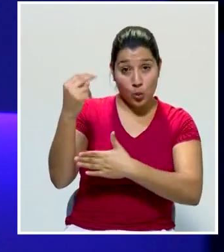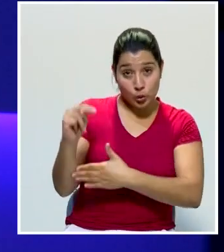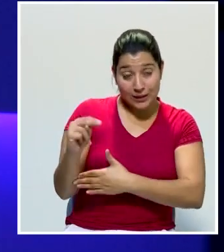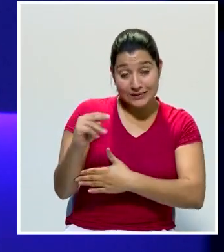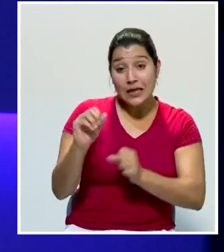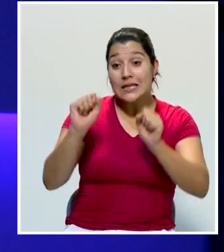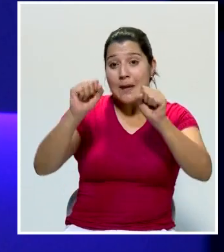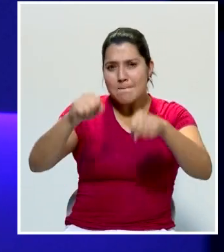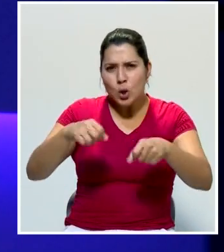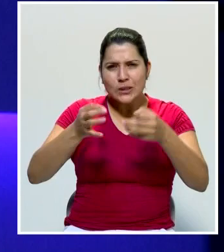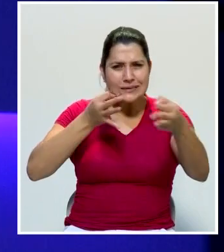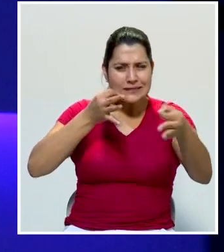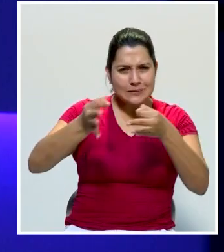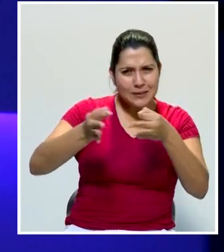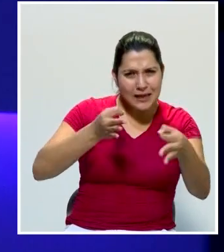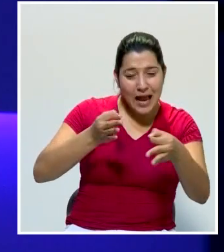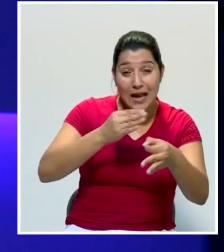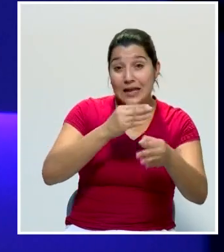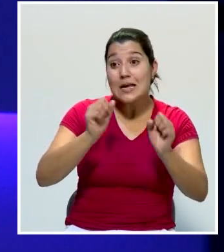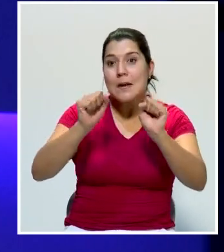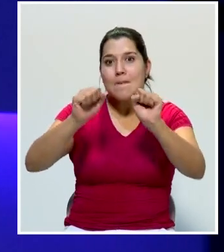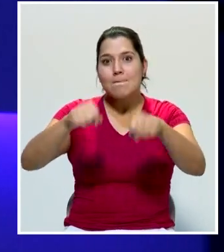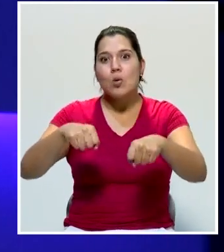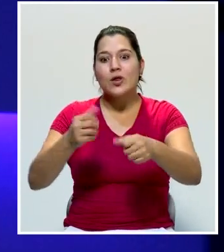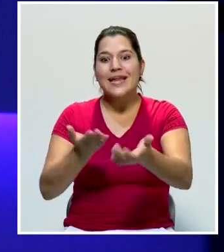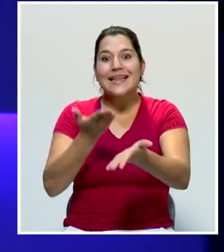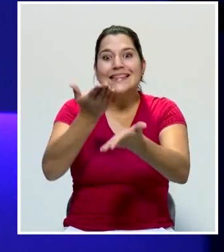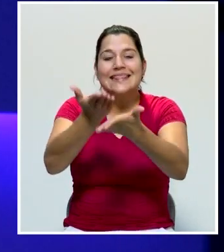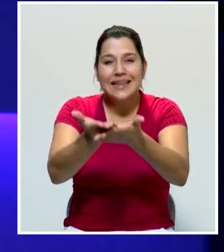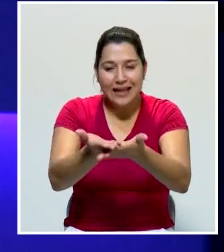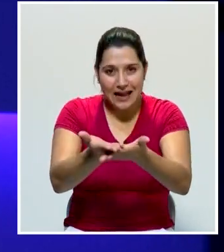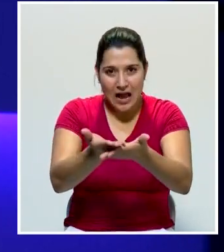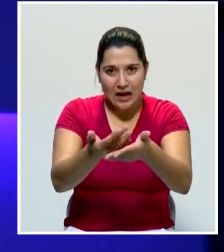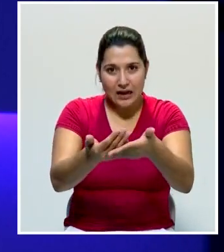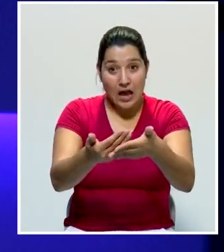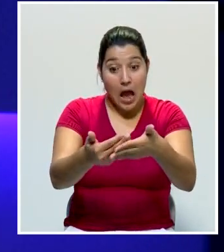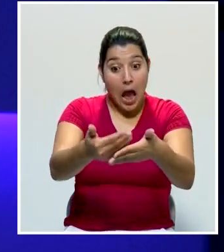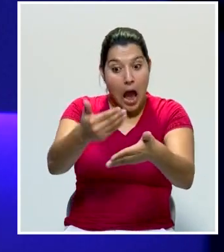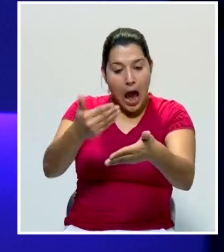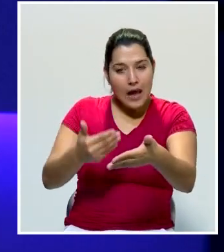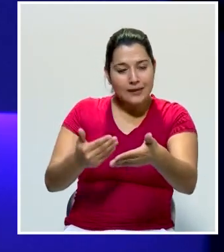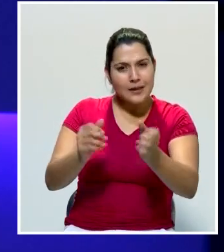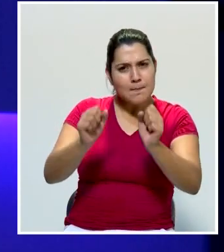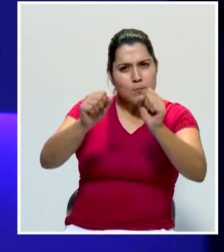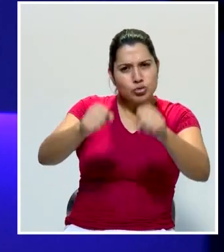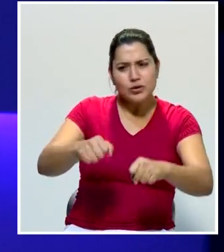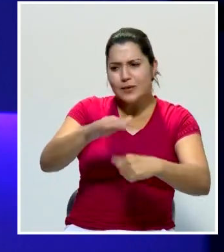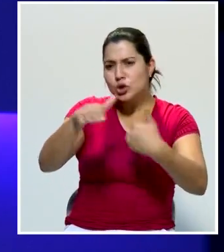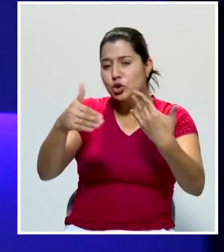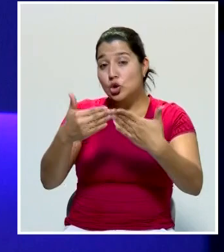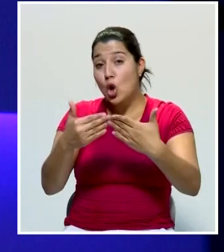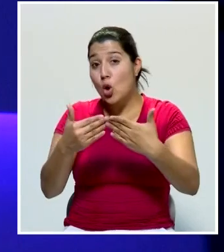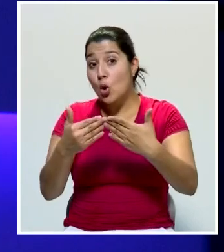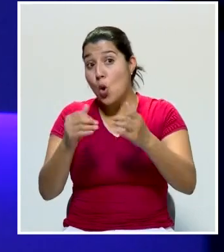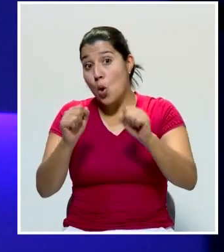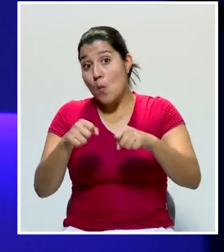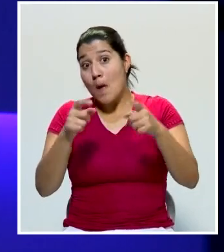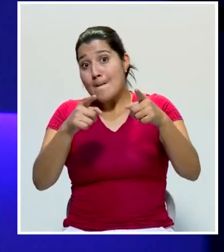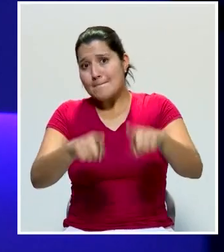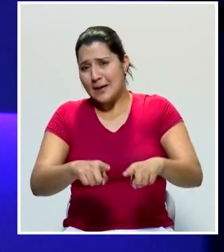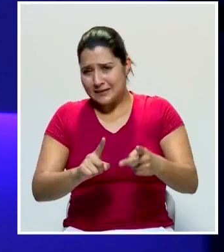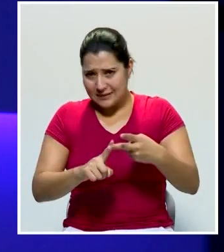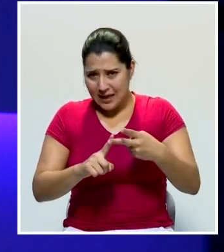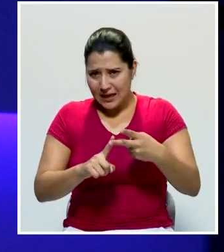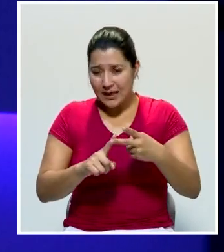de darle contexto, de anticiparle lo que puede ocurrir, de darle líneas para que